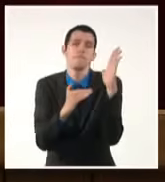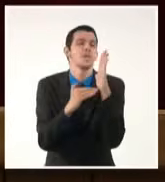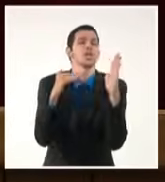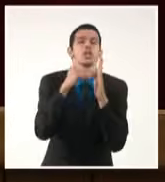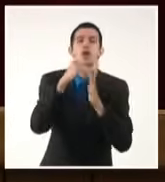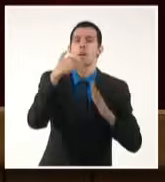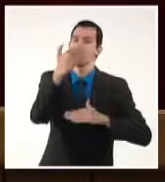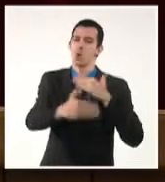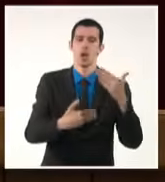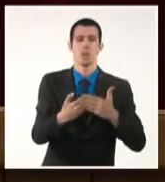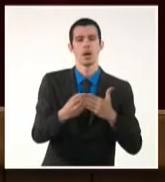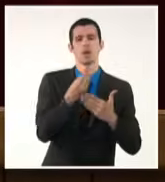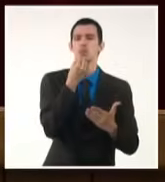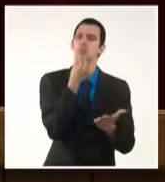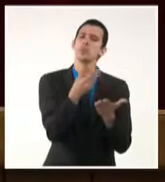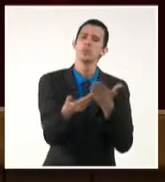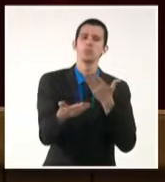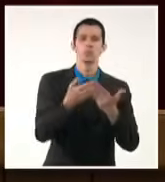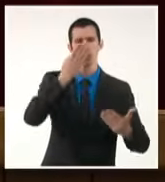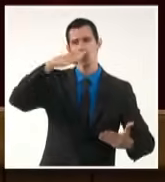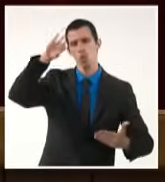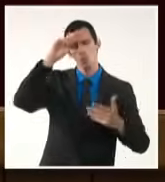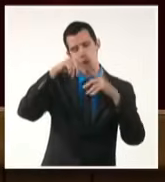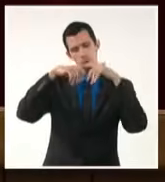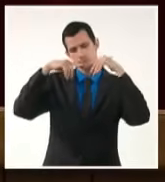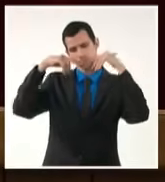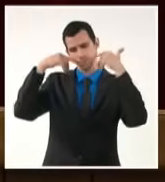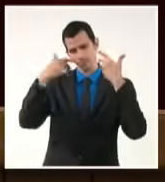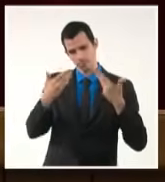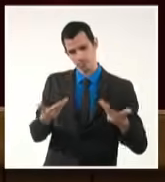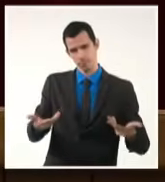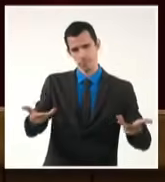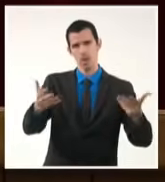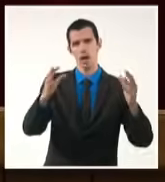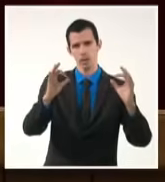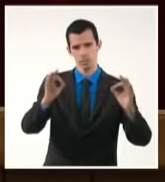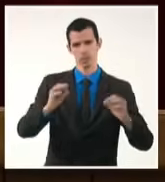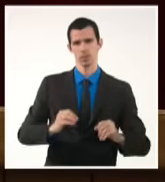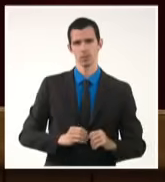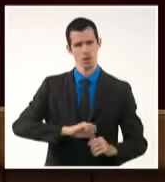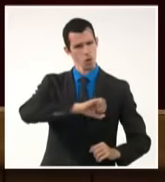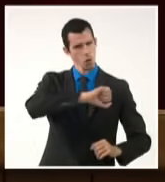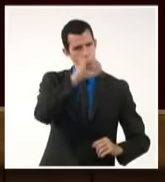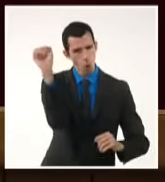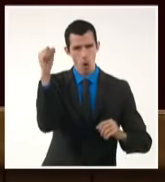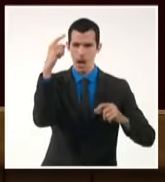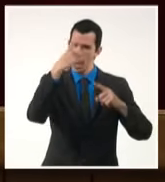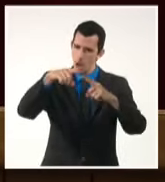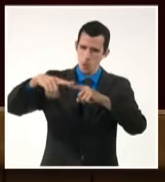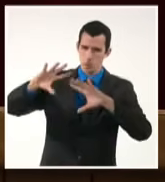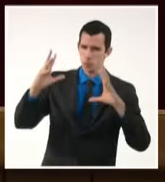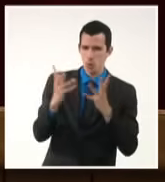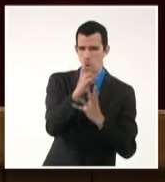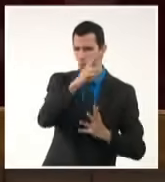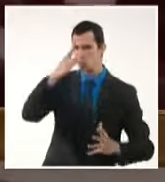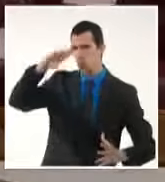cambiado para mantener y superar las conquistas sociales que la revolución convirtió en derechos del pueblo.